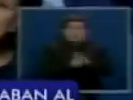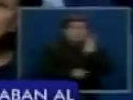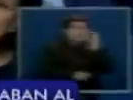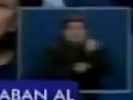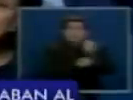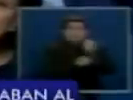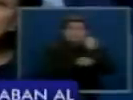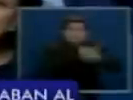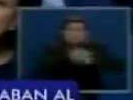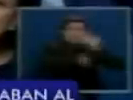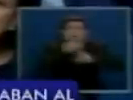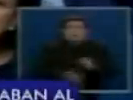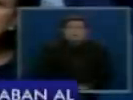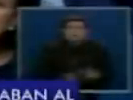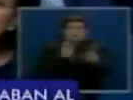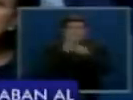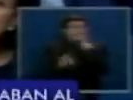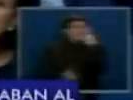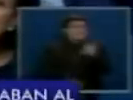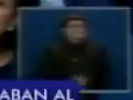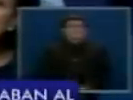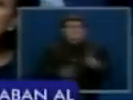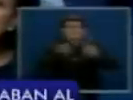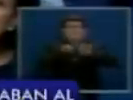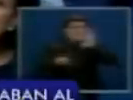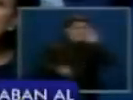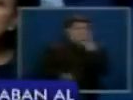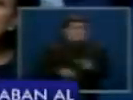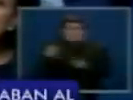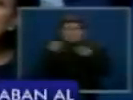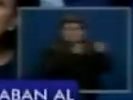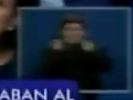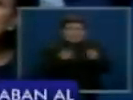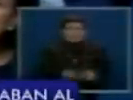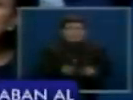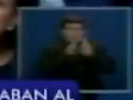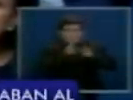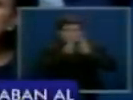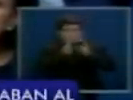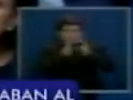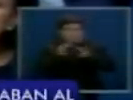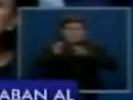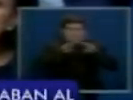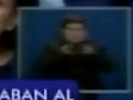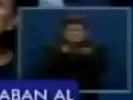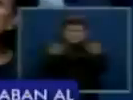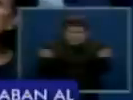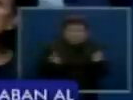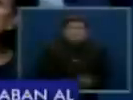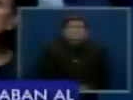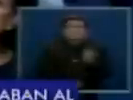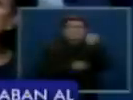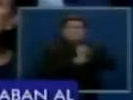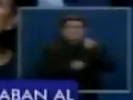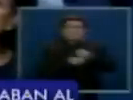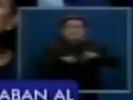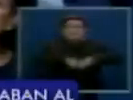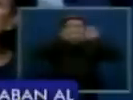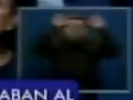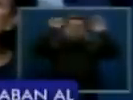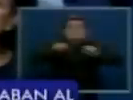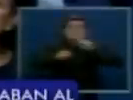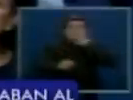deberes. La ley señalará los medios para que este control de resultados y rendición de cuentas opere como un sistema que